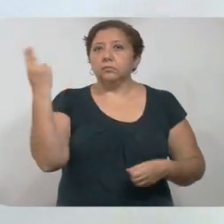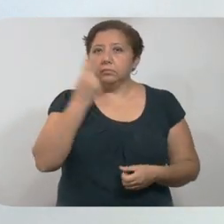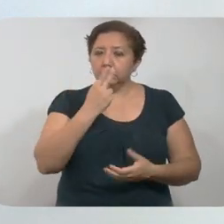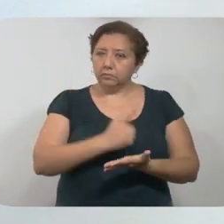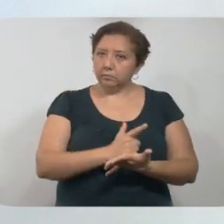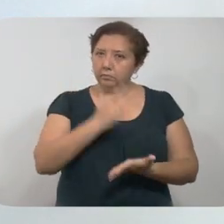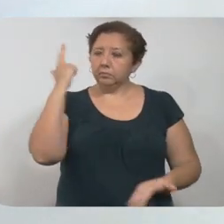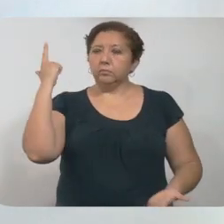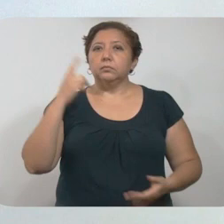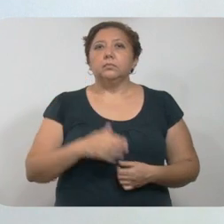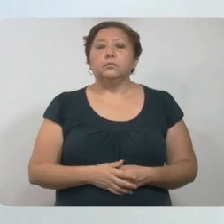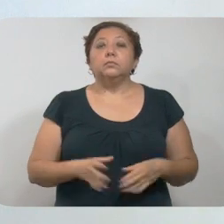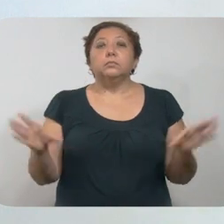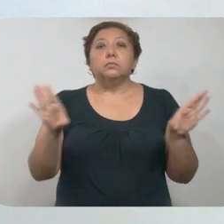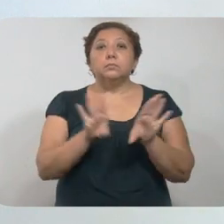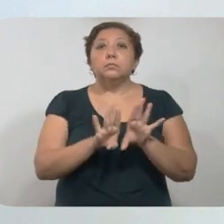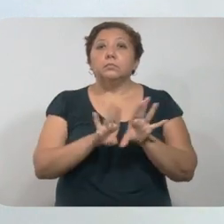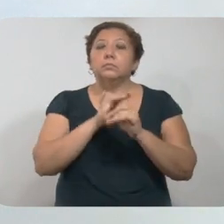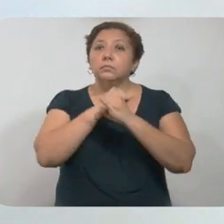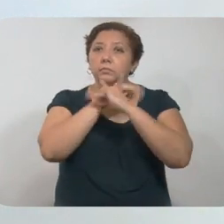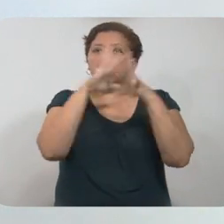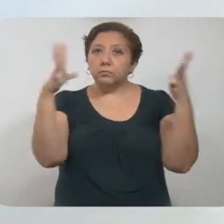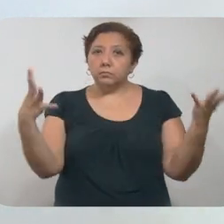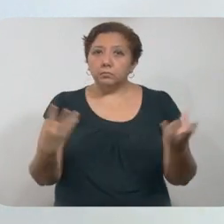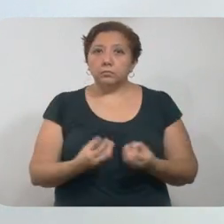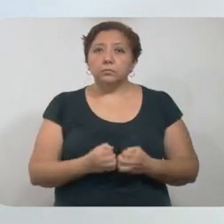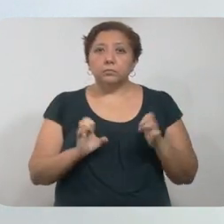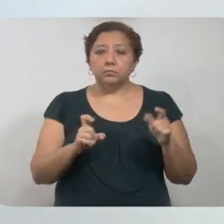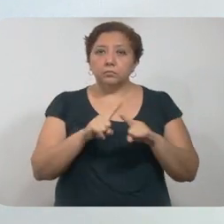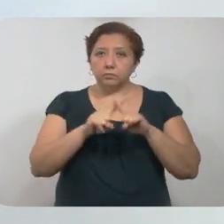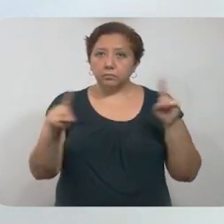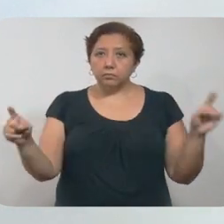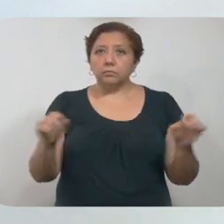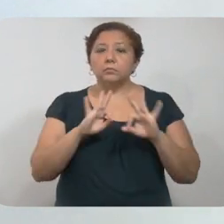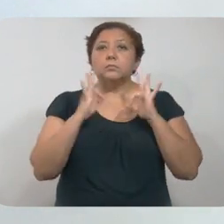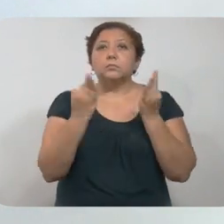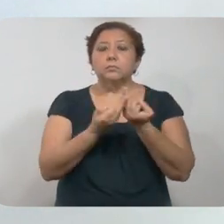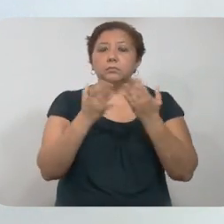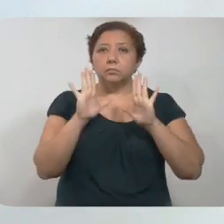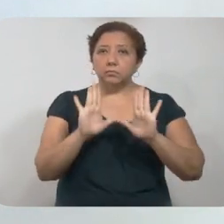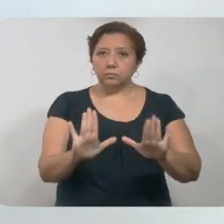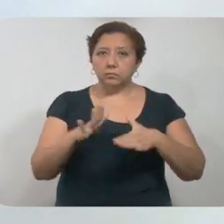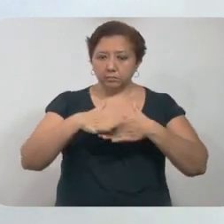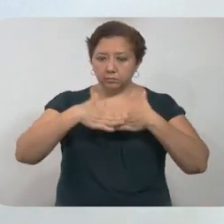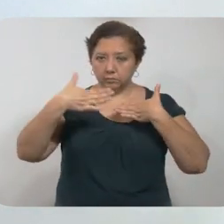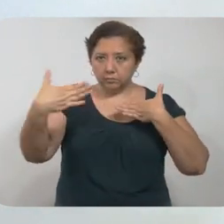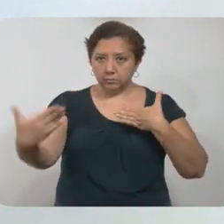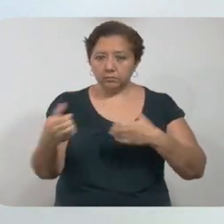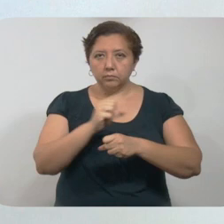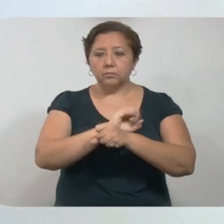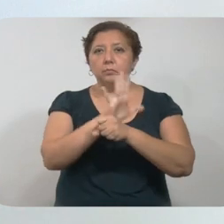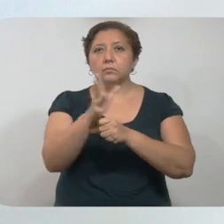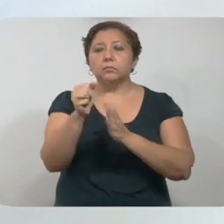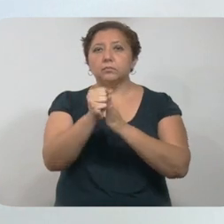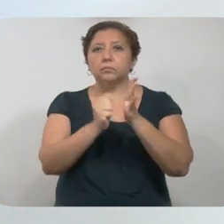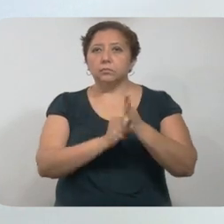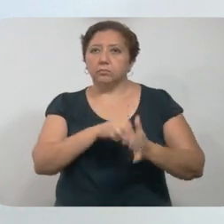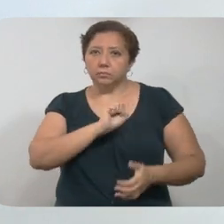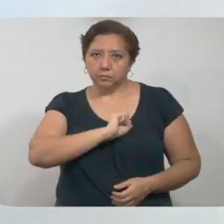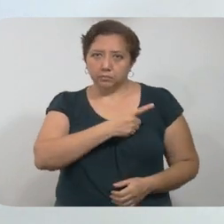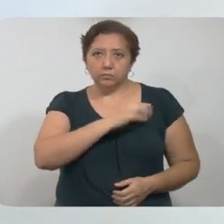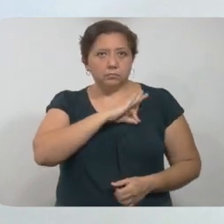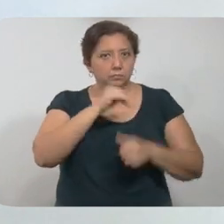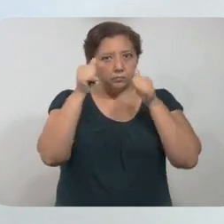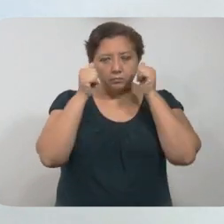grave. Como hemos informado, se han establecido diversas medidas para frenar el avance del coronavirus y el sistema de salud pueda